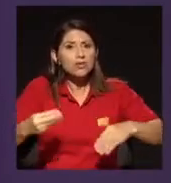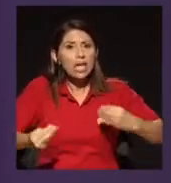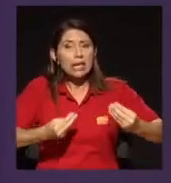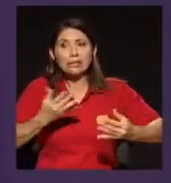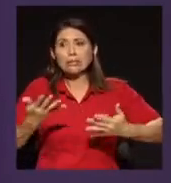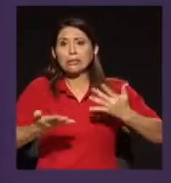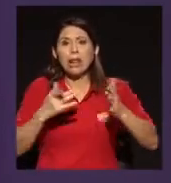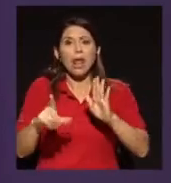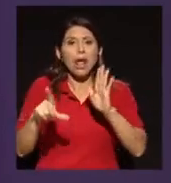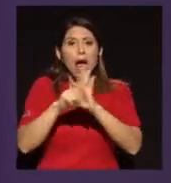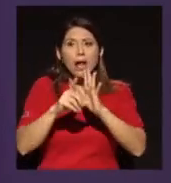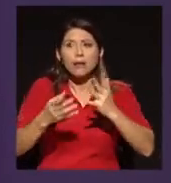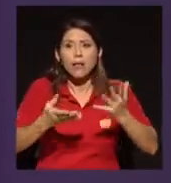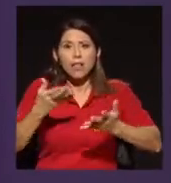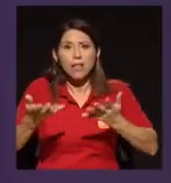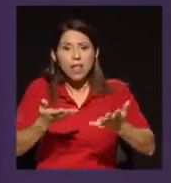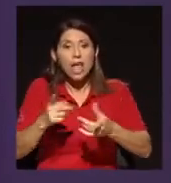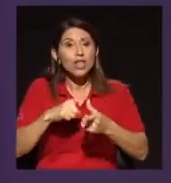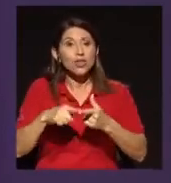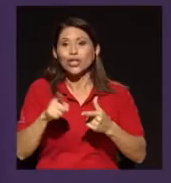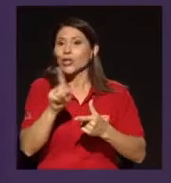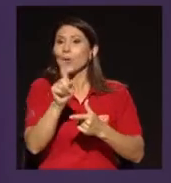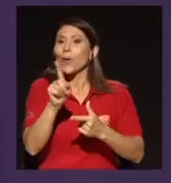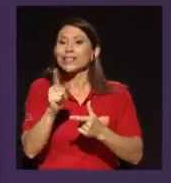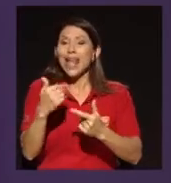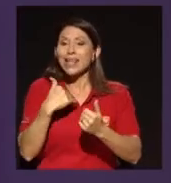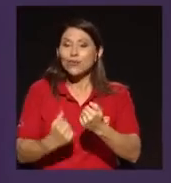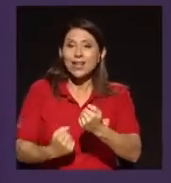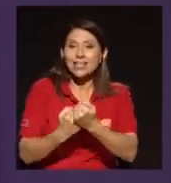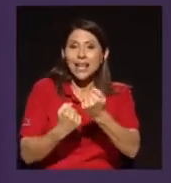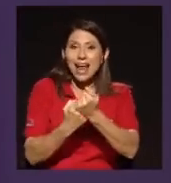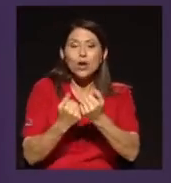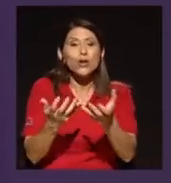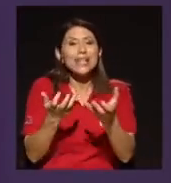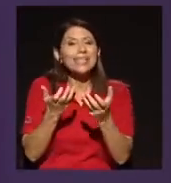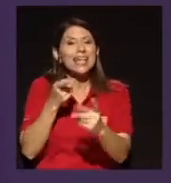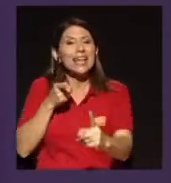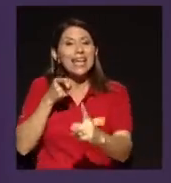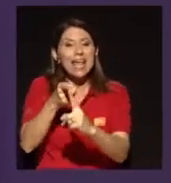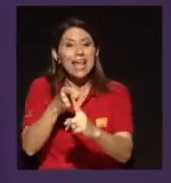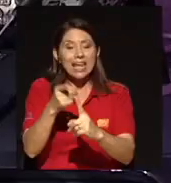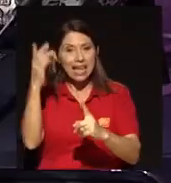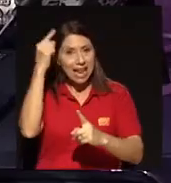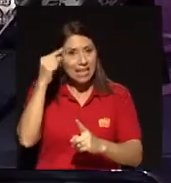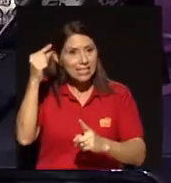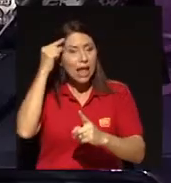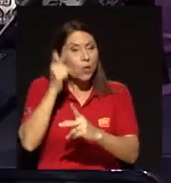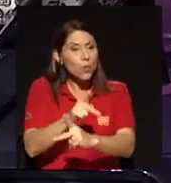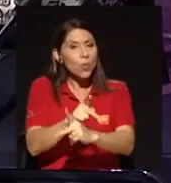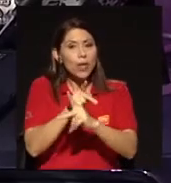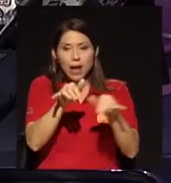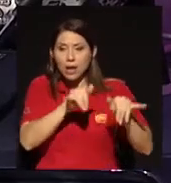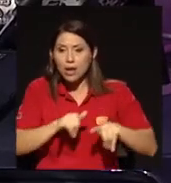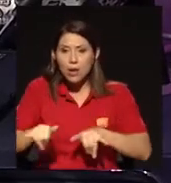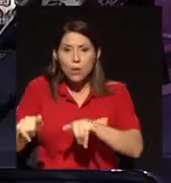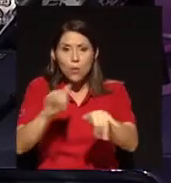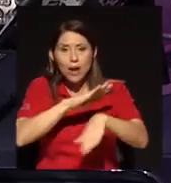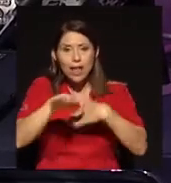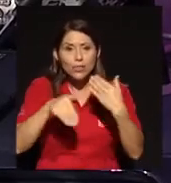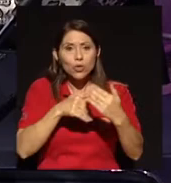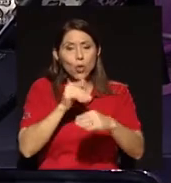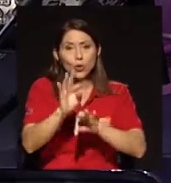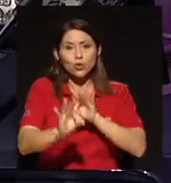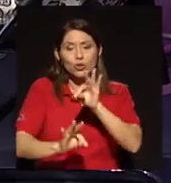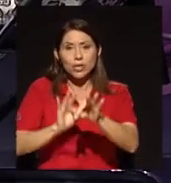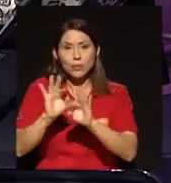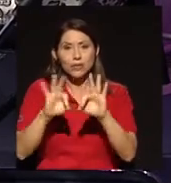realmente, no es que haya un resguardo, más bien lo que se está buscando es que el Estado proteja de igual forma a todos los tipos de familia y que no